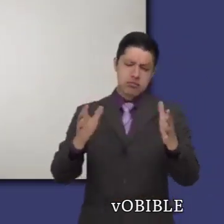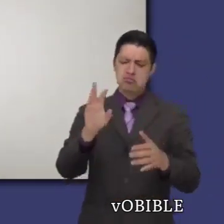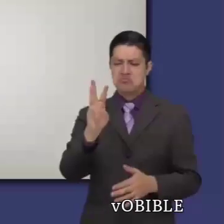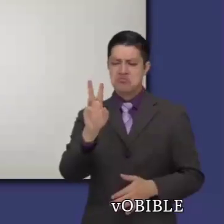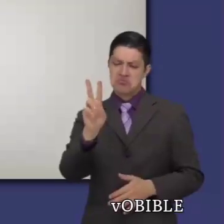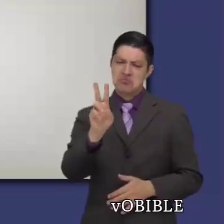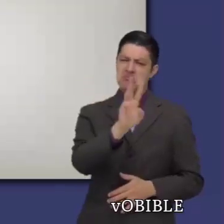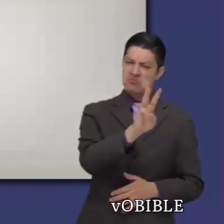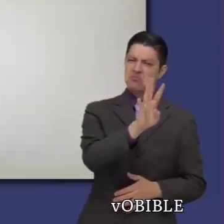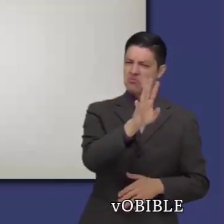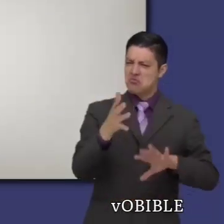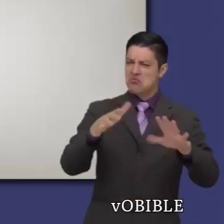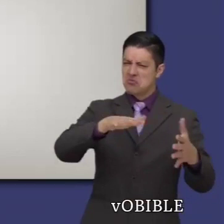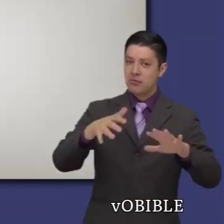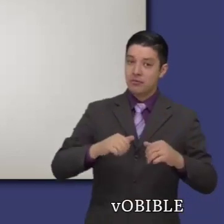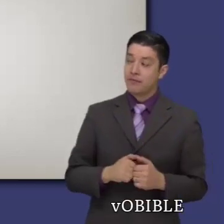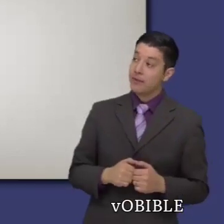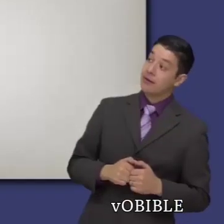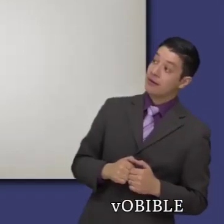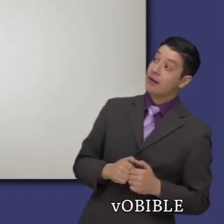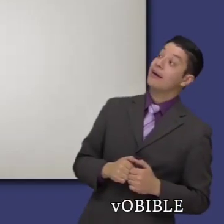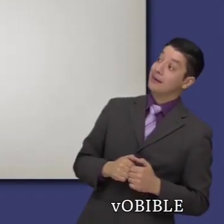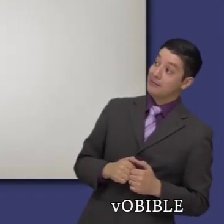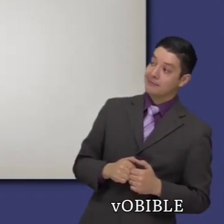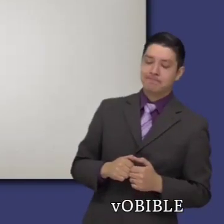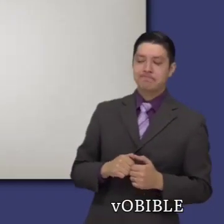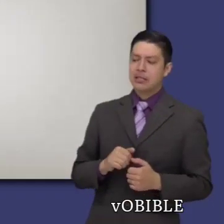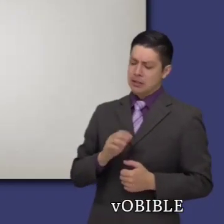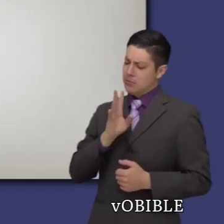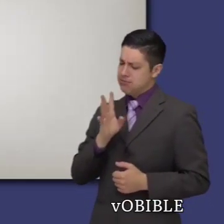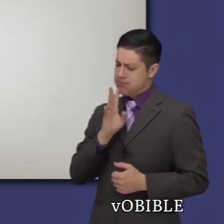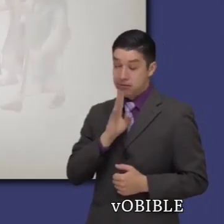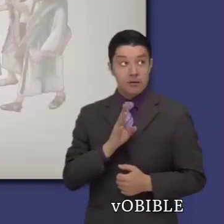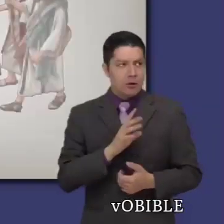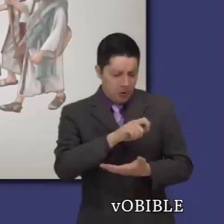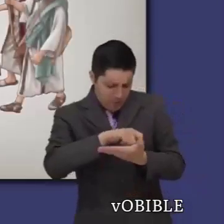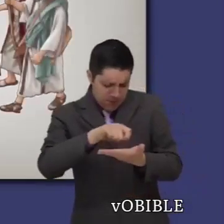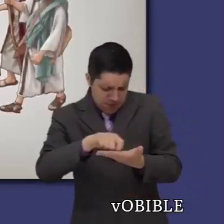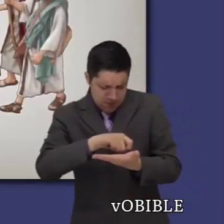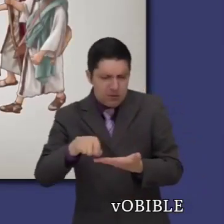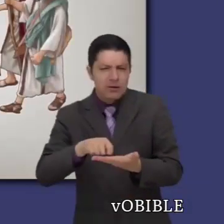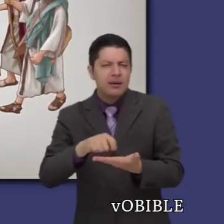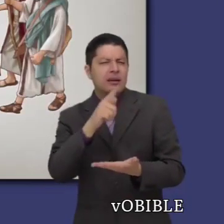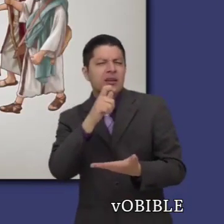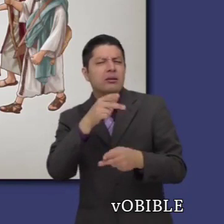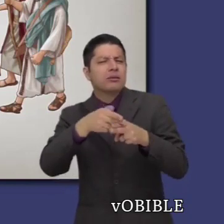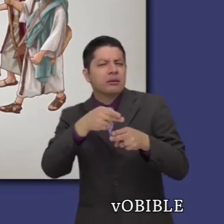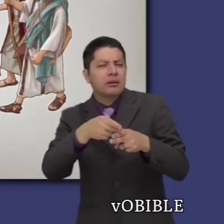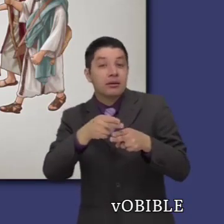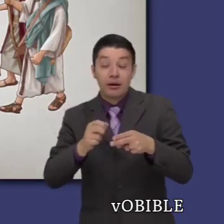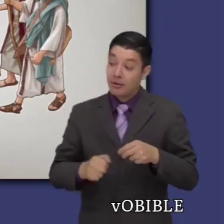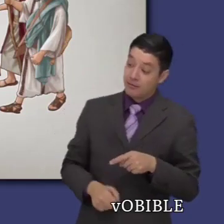Pedro usó como secretario a Silvano, también conocido como Silas. Es probable que Silvano fuera el Silas que acompañó